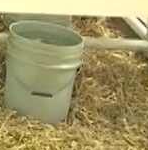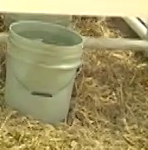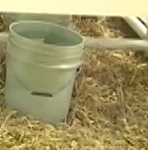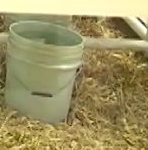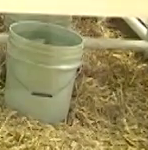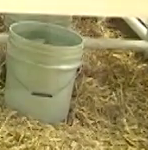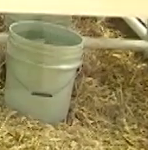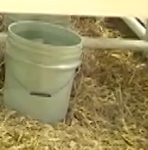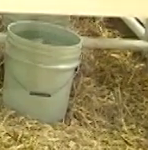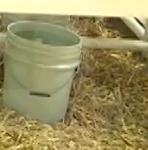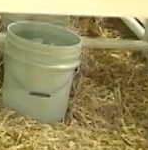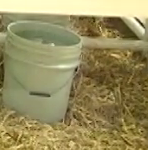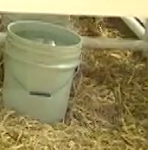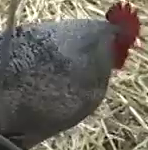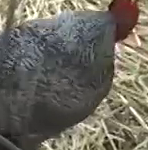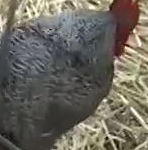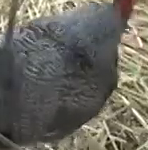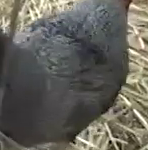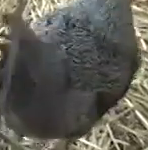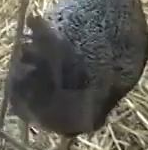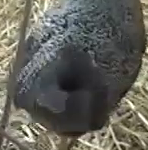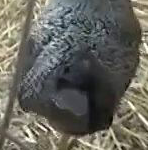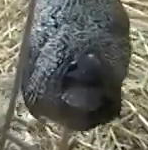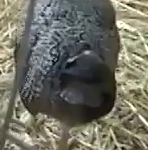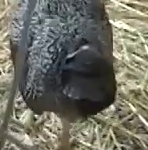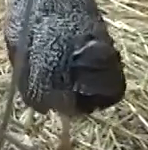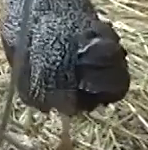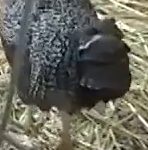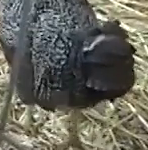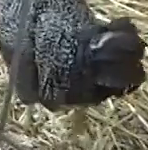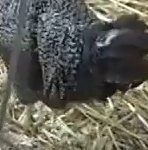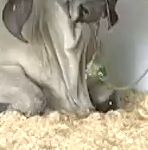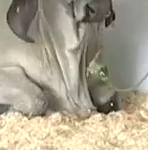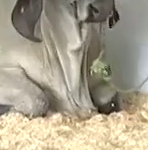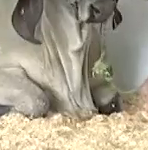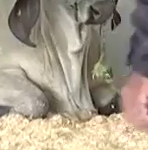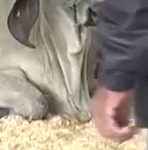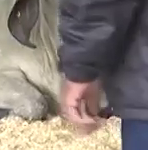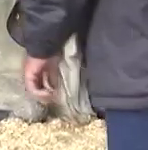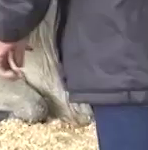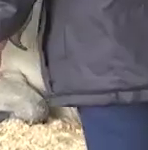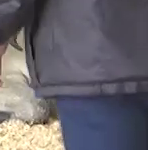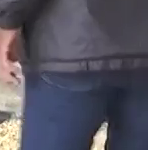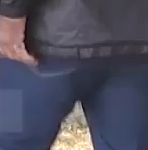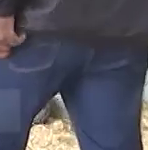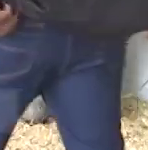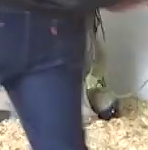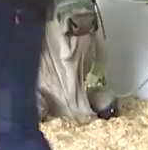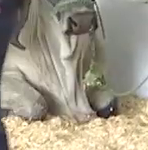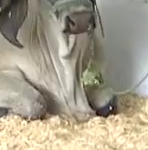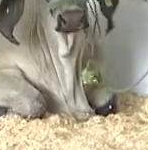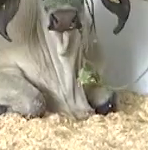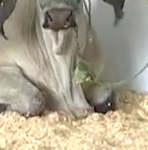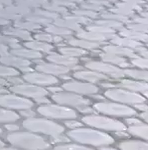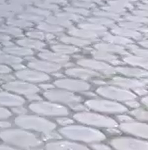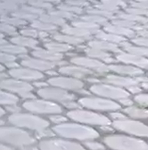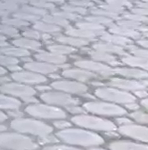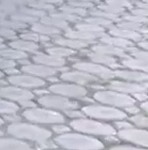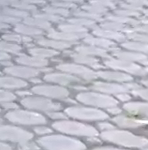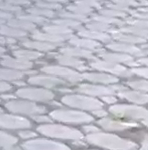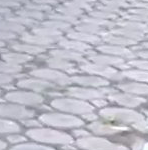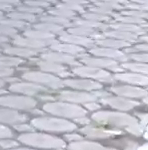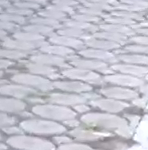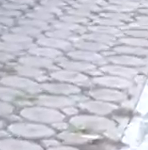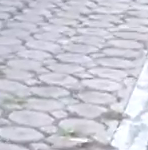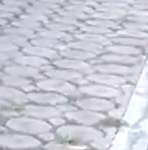Reciben productores del estado de Tlaxcala el premio al mérito a la agricultura, ganadería y desarrollo rural en el marco de Tlaxcala la Feria